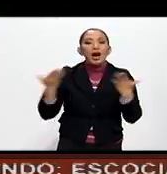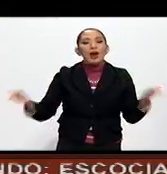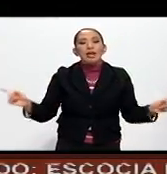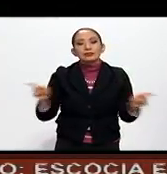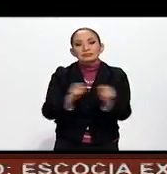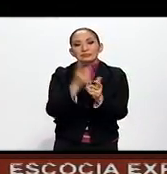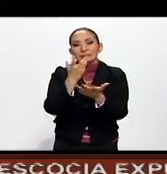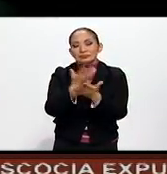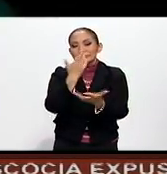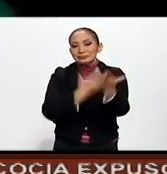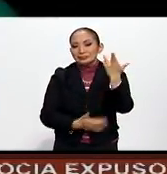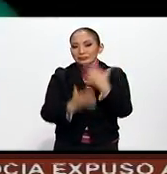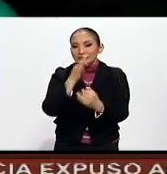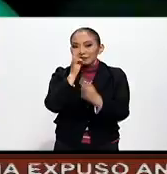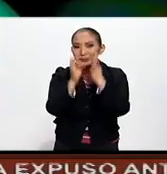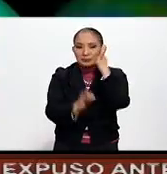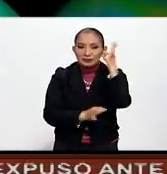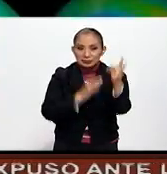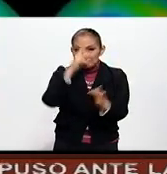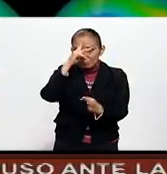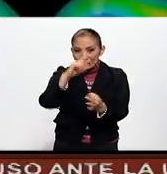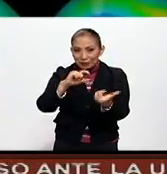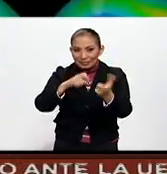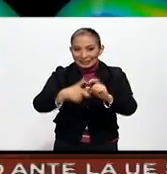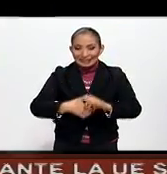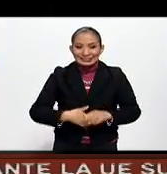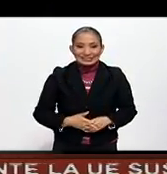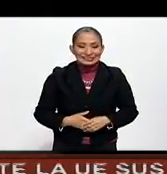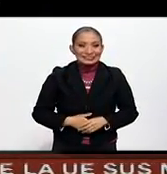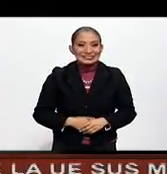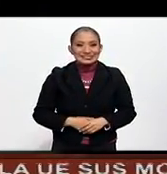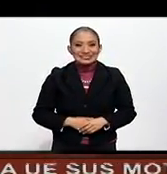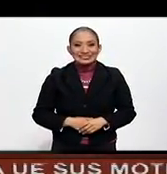una breve pausa, regresamos con más información. Esto es México al Día.